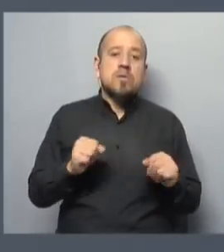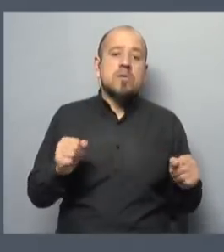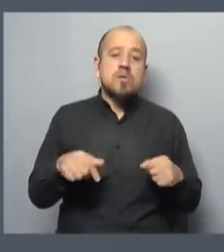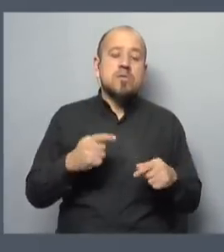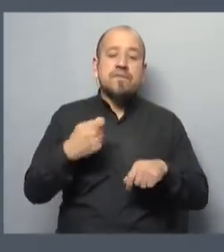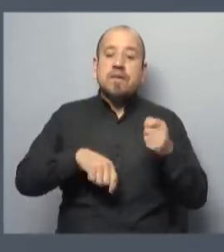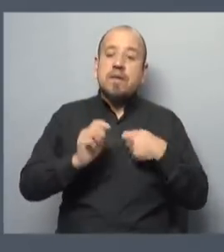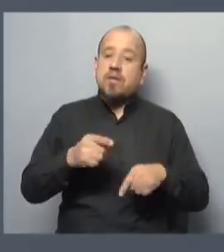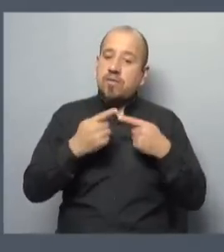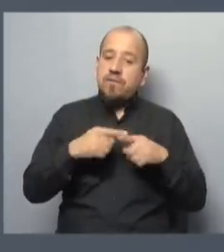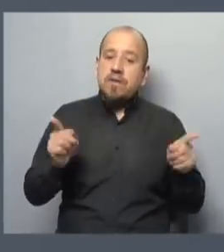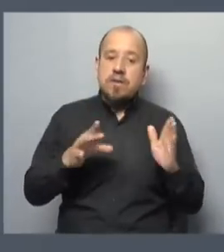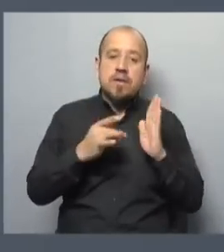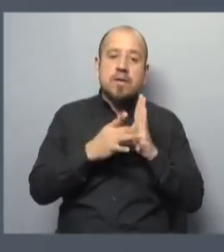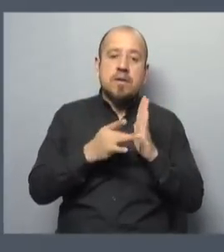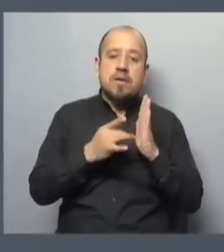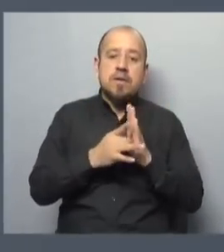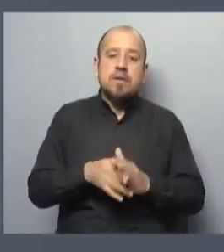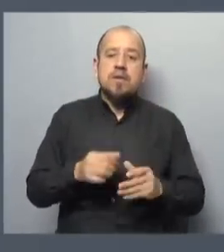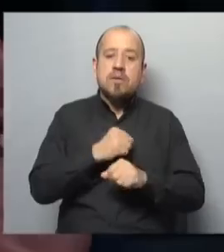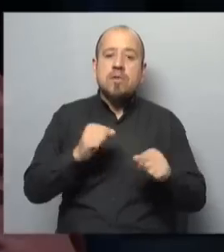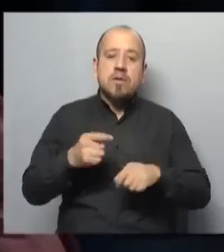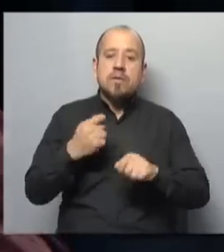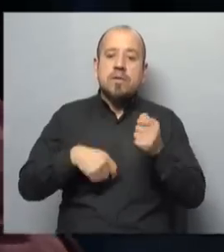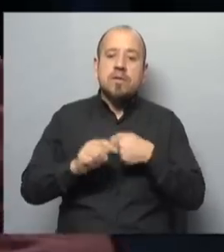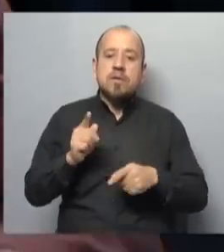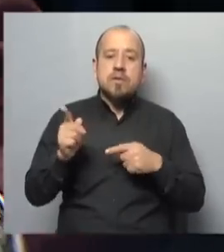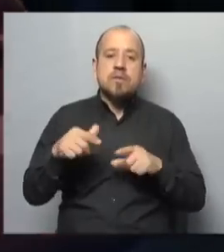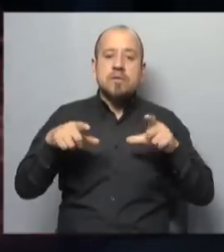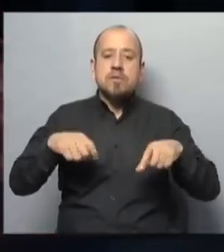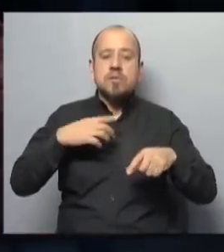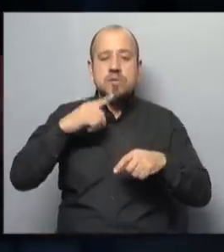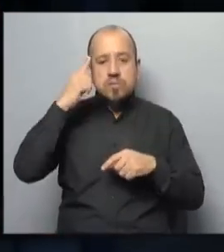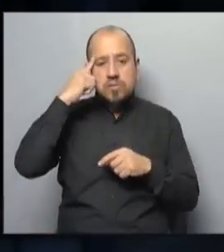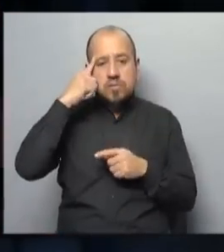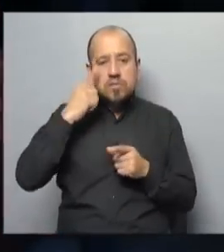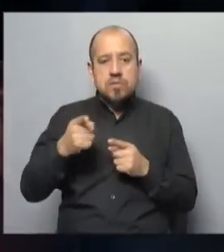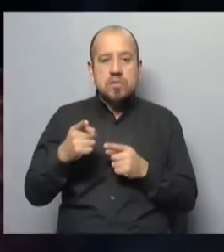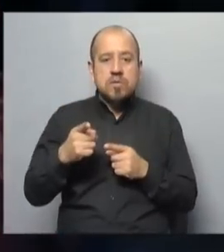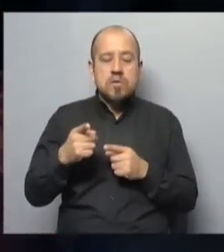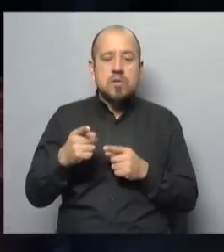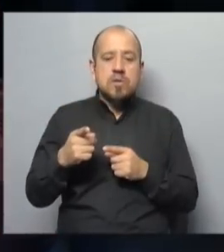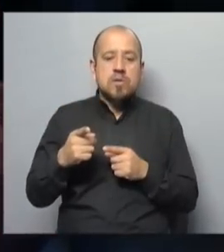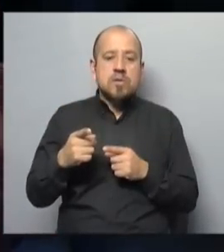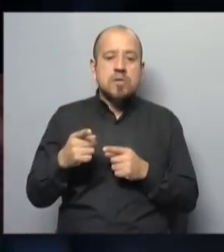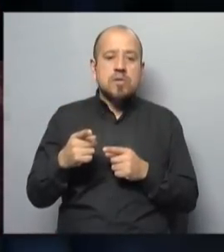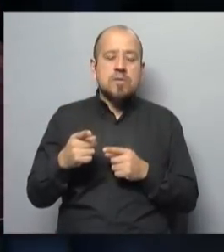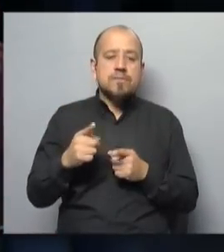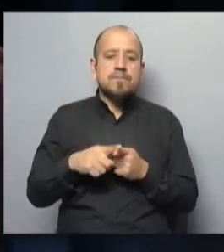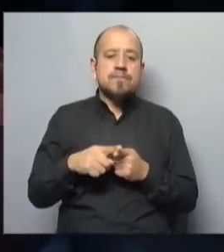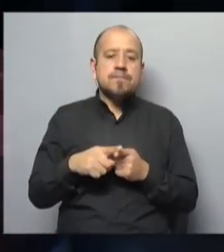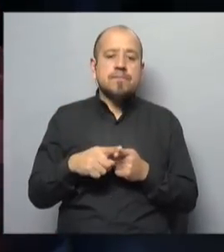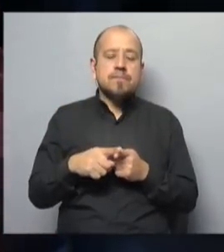de otra manera porque está todo bien pero no se puede vender ese producto y yo me quedé pensar una cosa pero tengo que hacer una pausa y éste